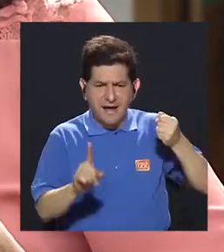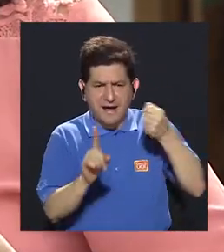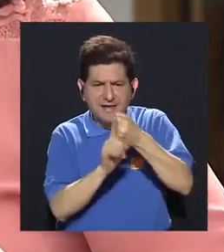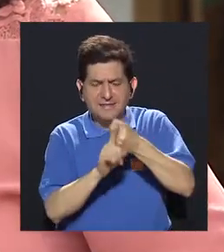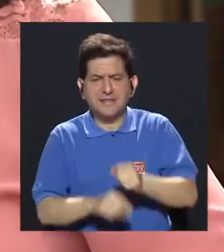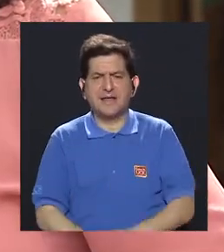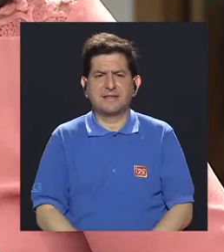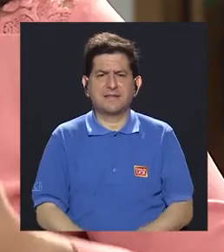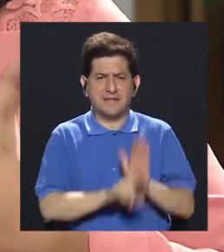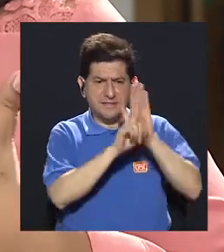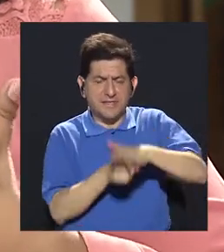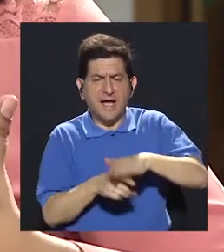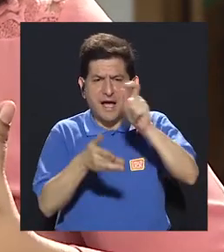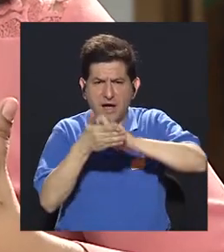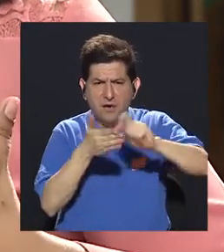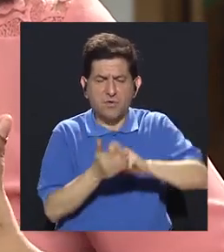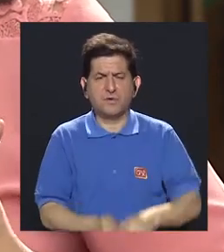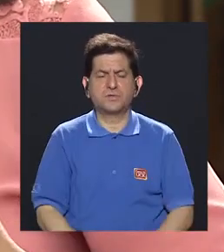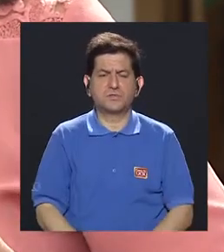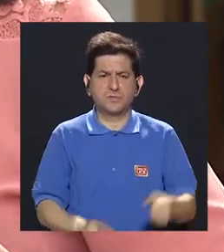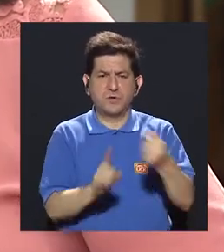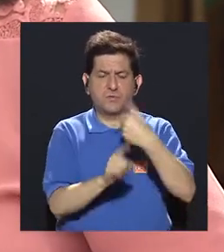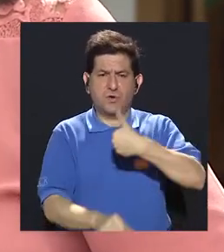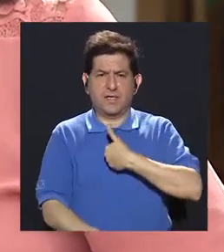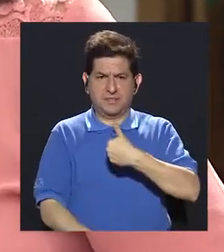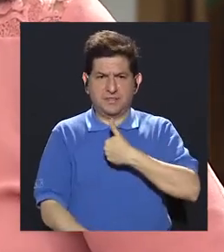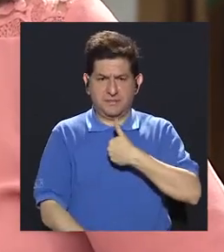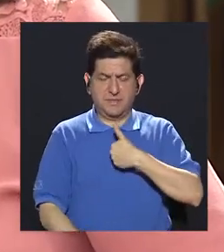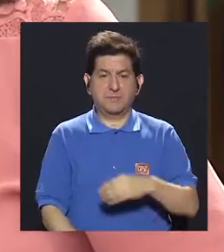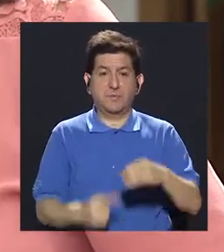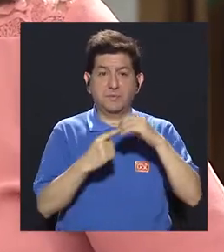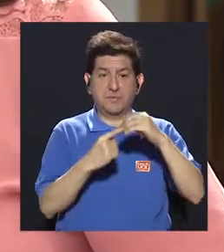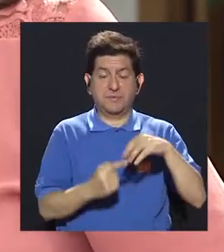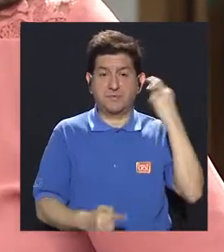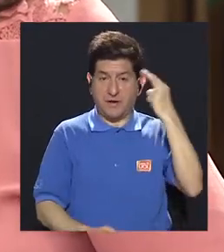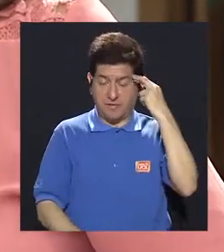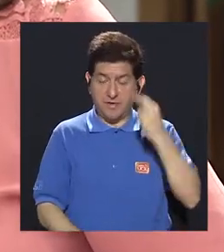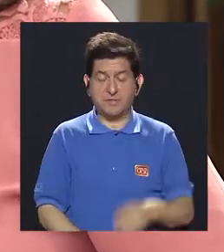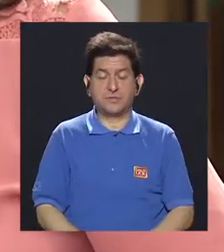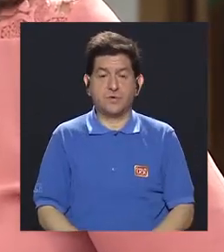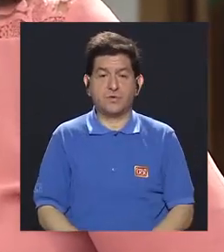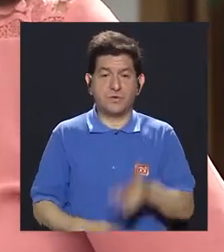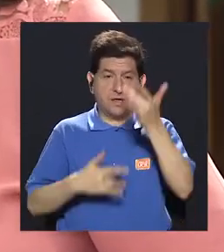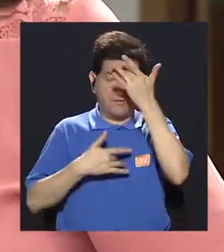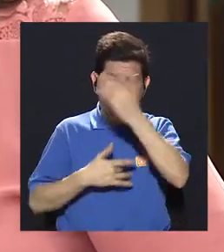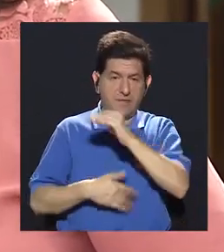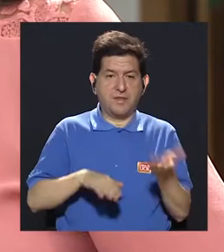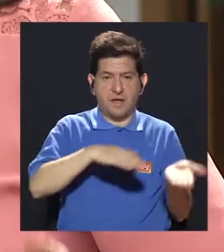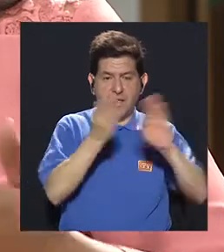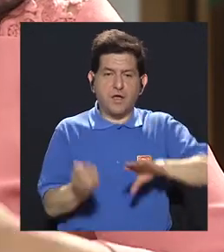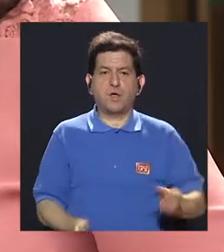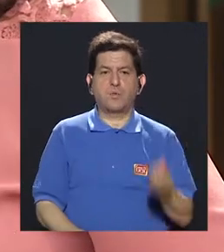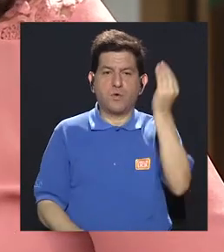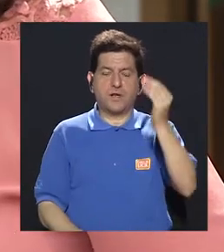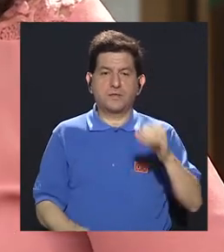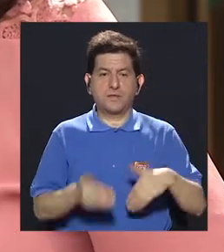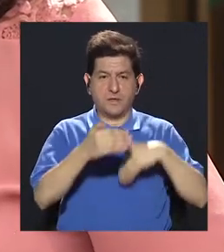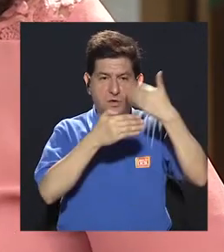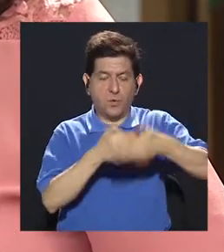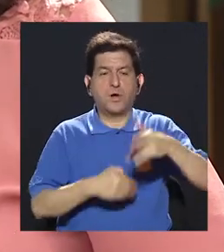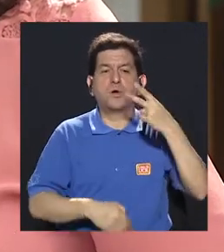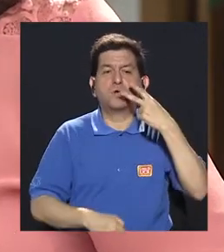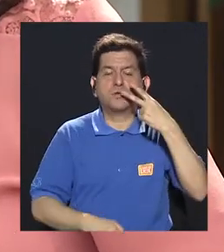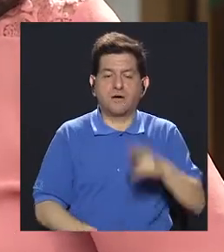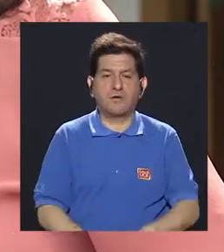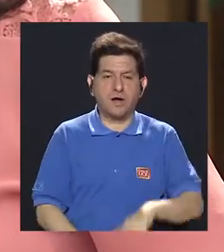escolar, también la violencia hacia uno mismo, como la causa número 1 de enfermedad y muerte adolescente. En segundo lugar, el